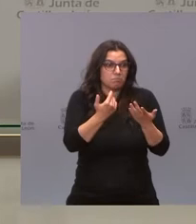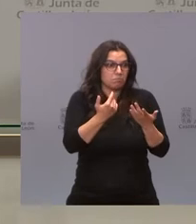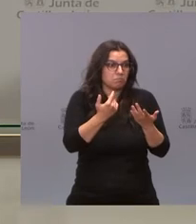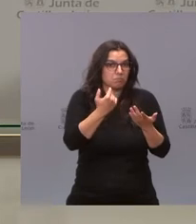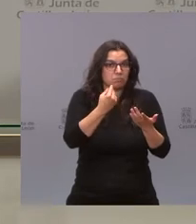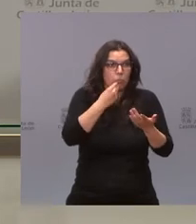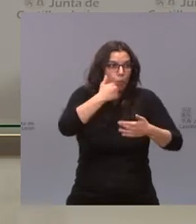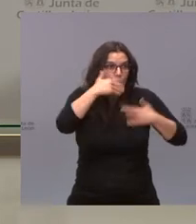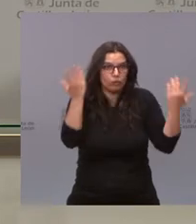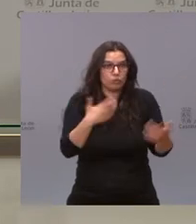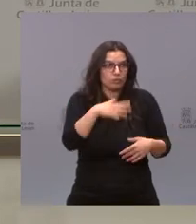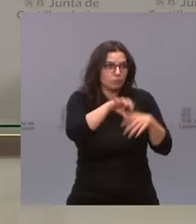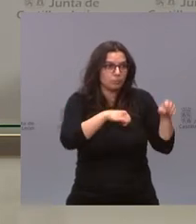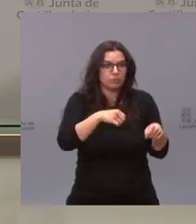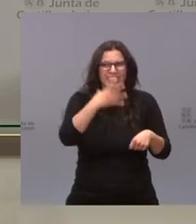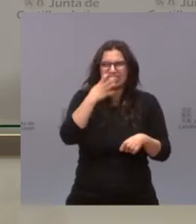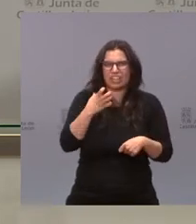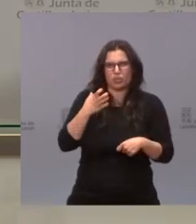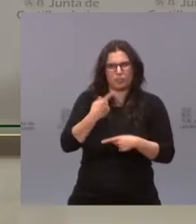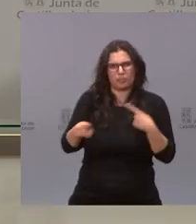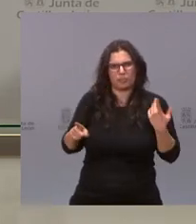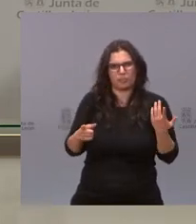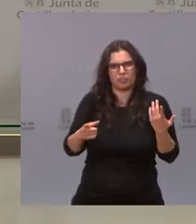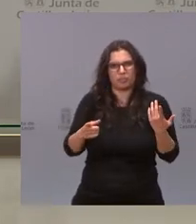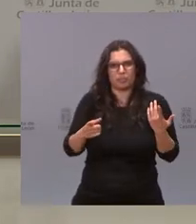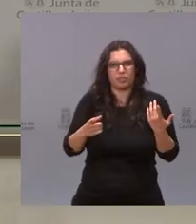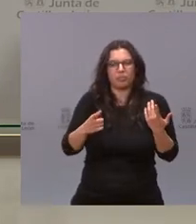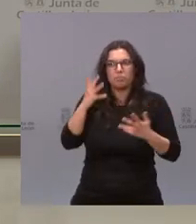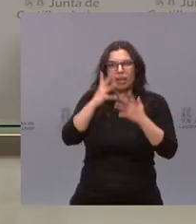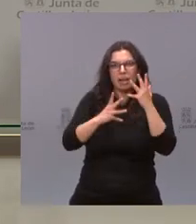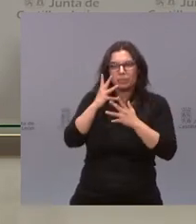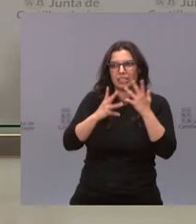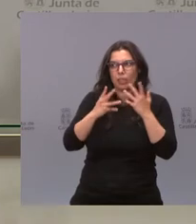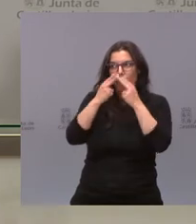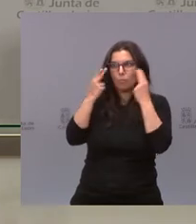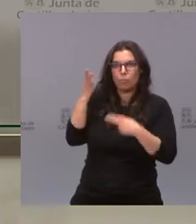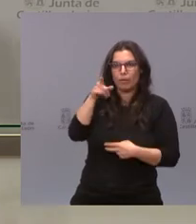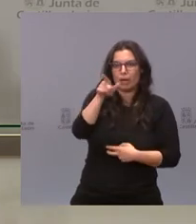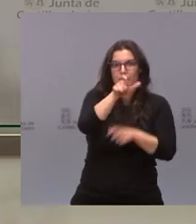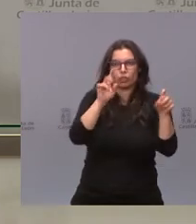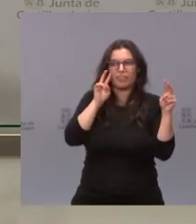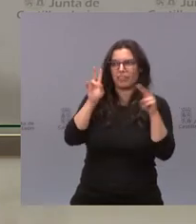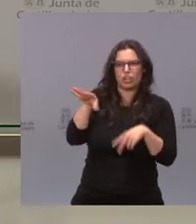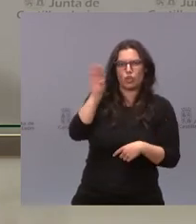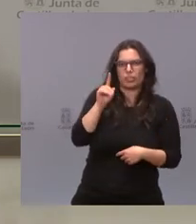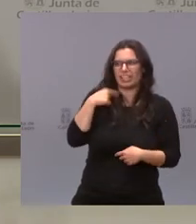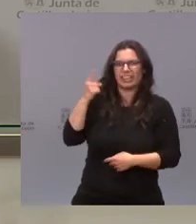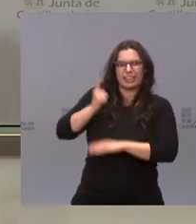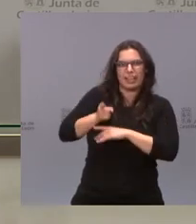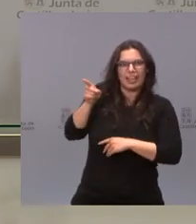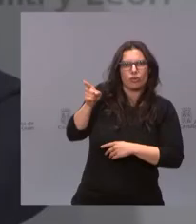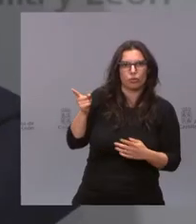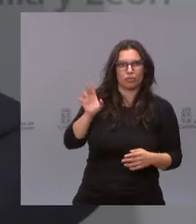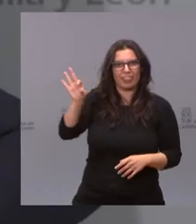hablando es de algo tan serio como las vacunas, que no pueda entender que las administraciones o la administración no sea capaz de tomar una decisión